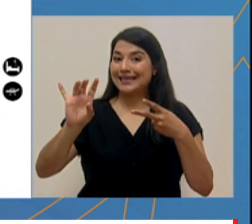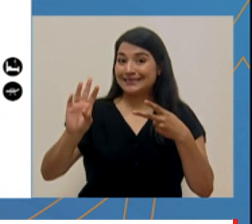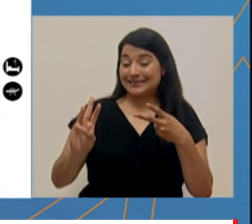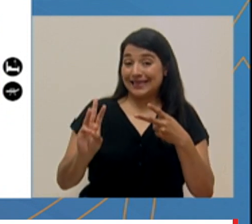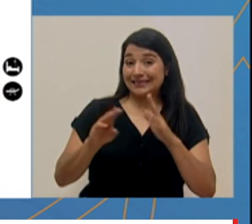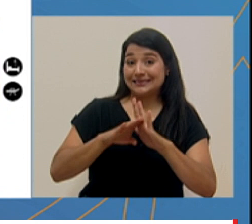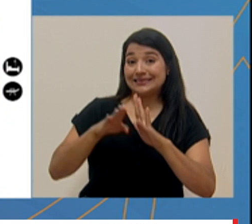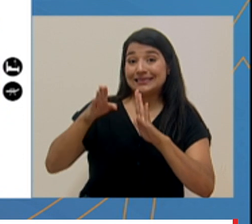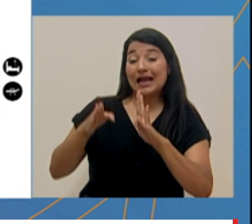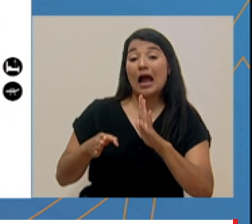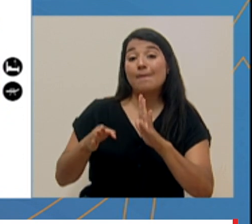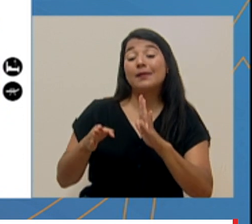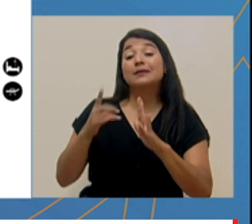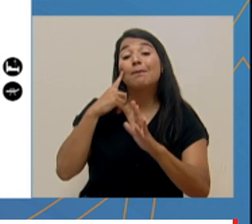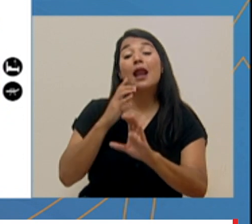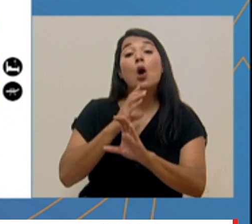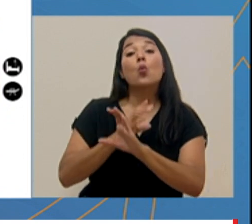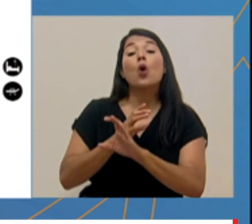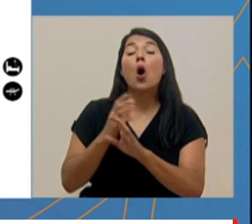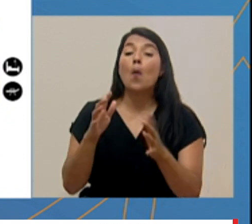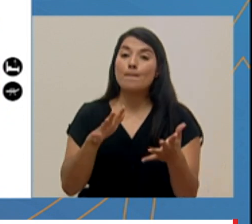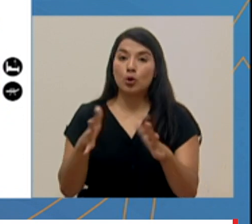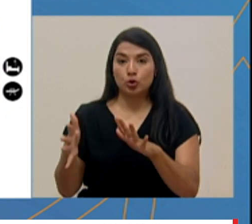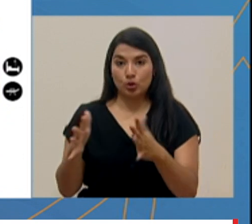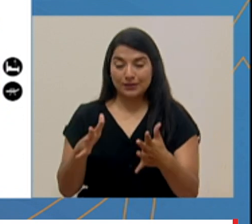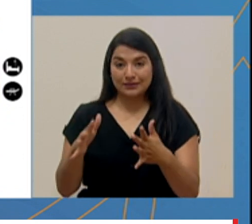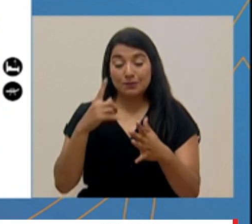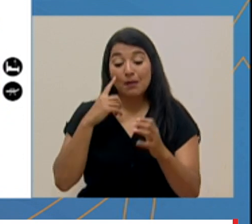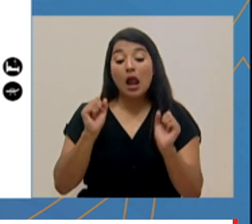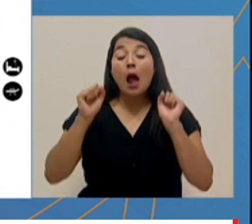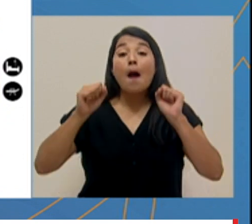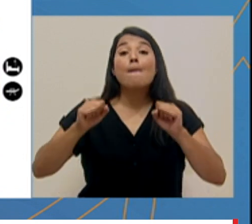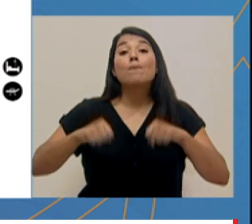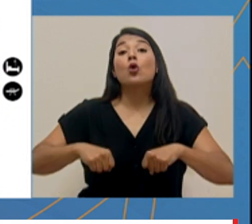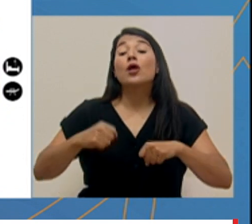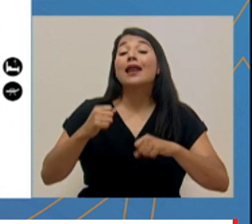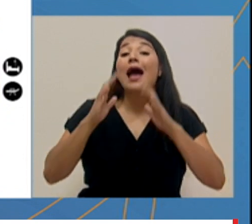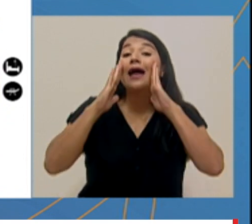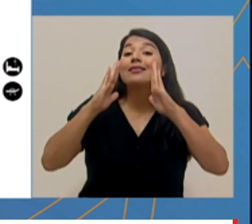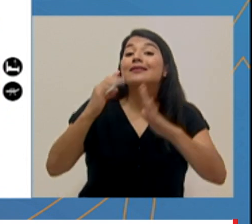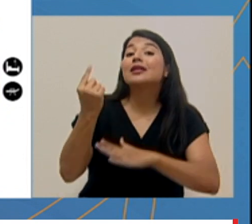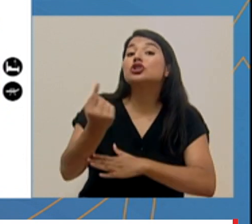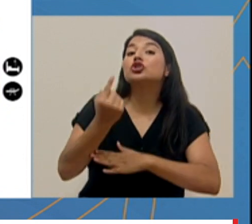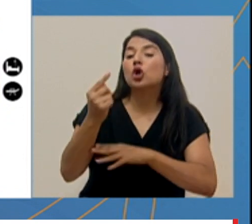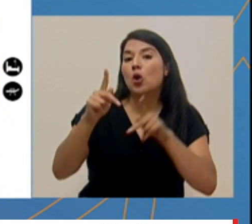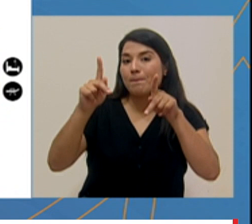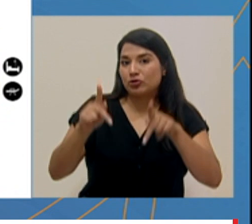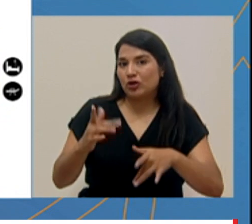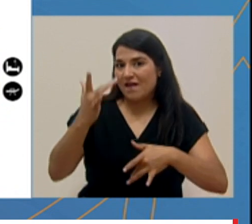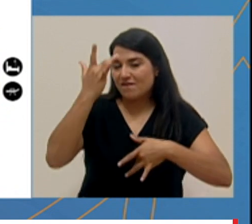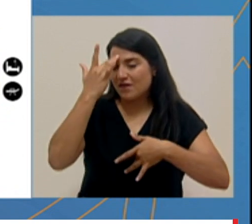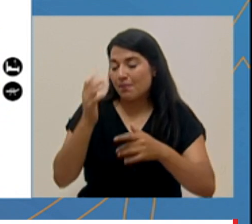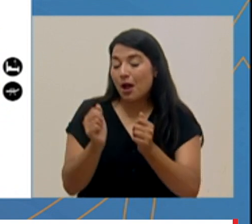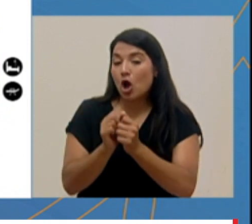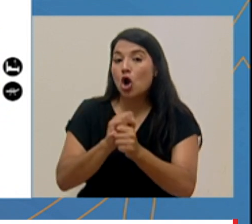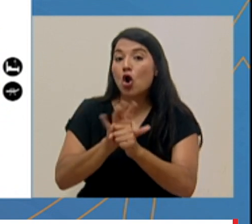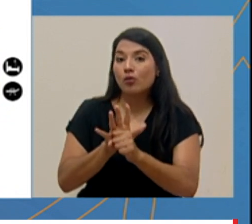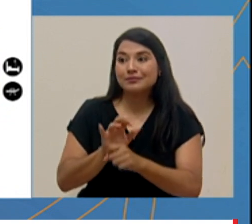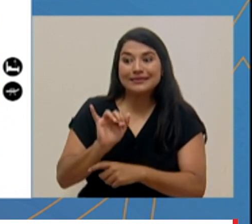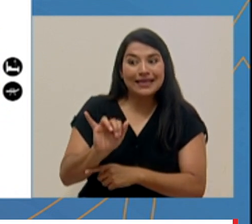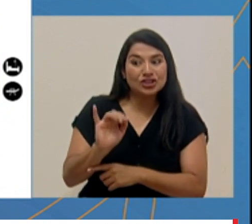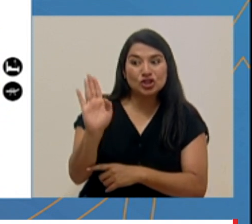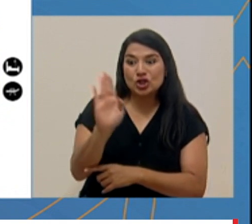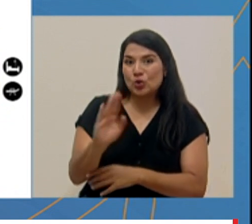986 camas moderadas para atender solo pacientes COVID. Esto es histórico. El